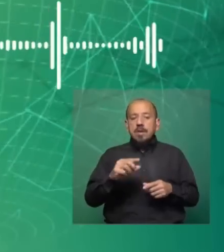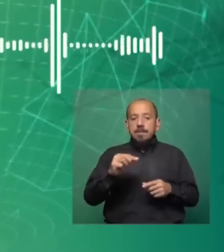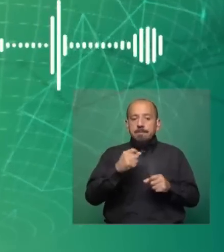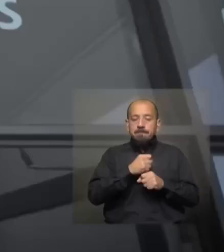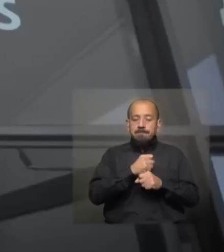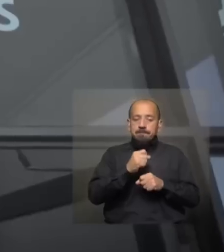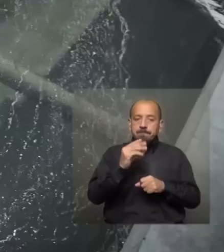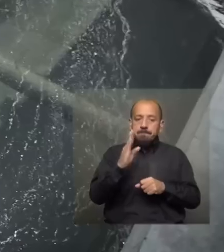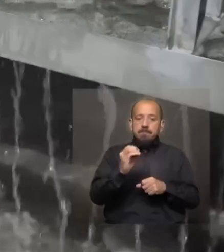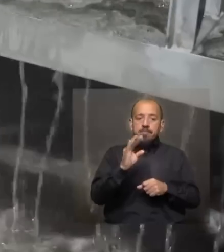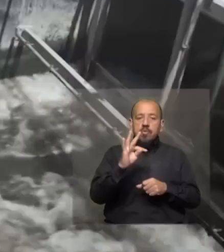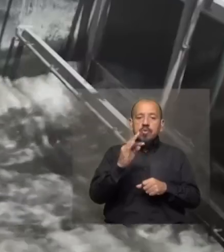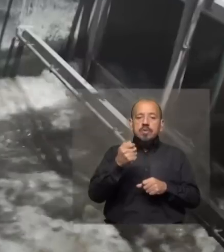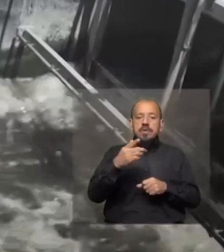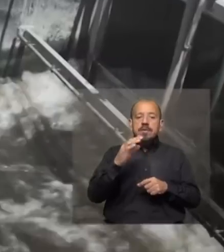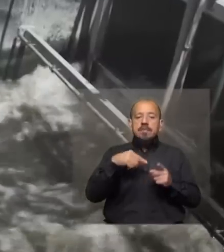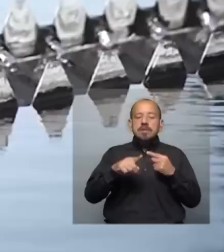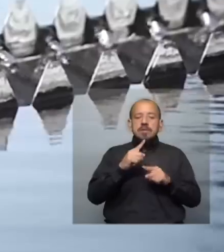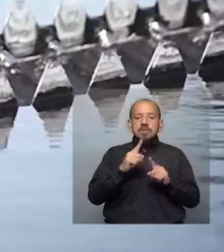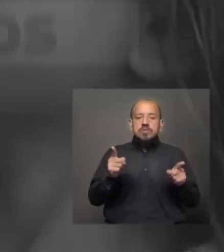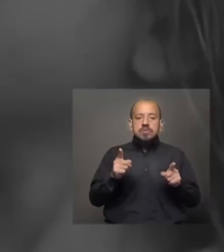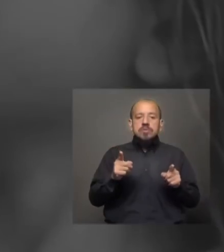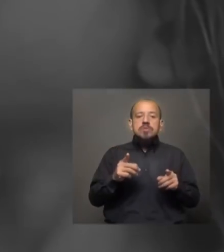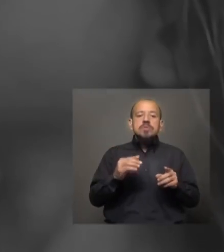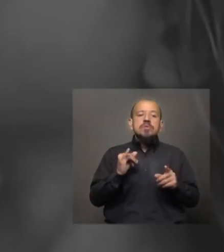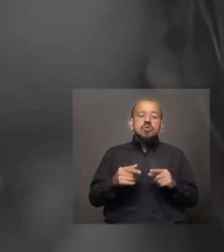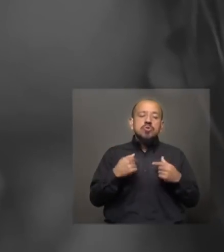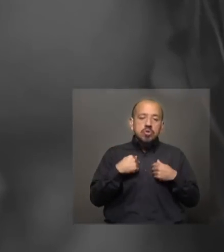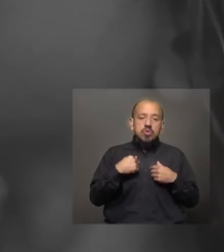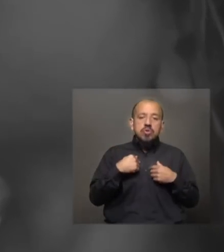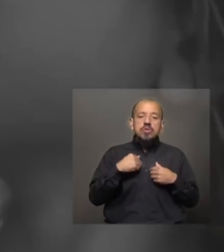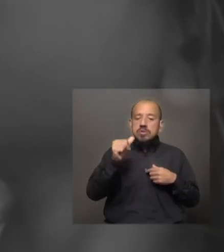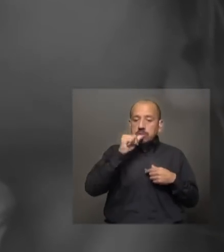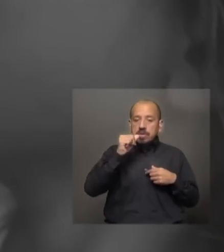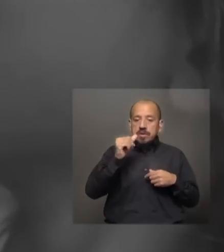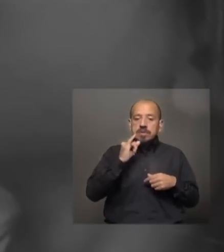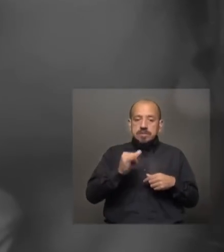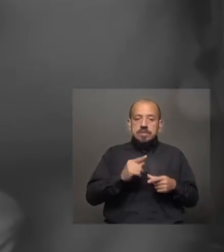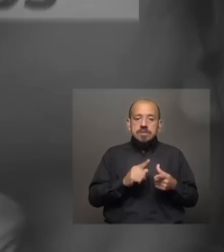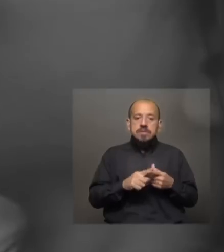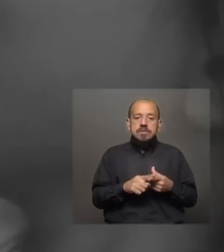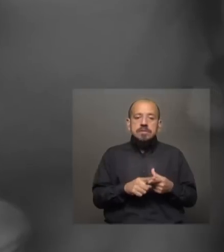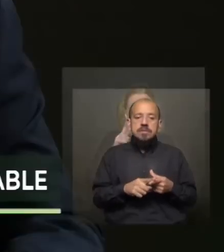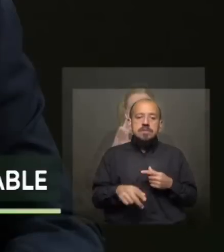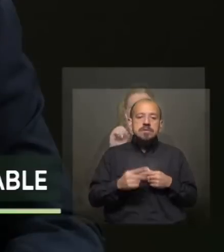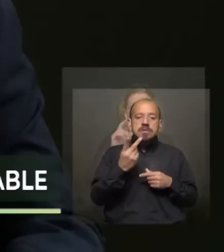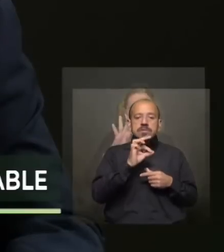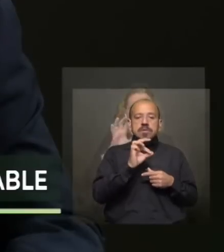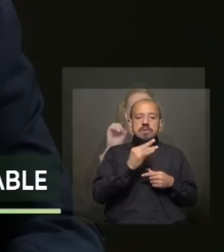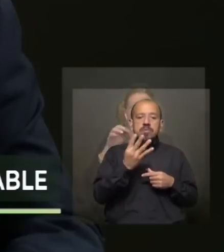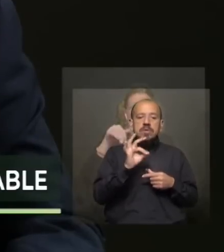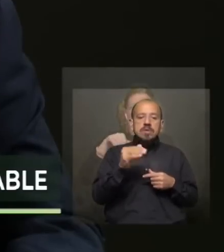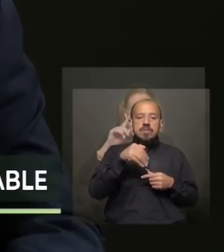es la definición Perfecta de la potabilidad lo que nosotros decimos que el agua es bebible y consumible era entre 20 y 40